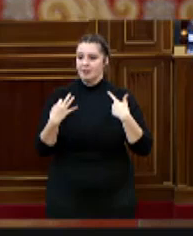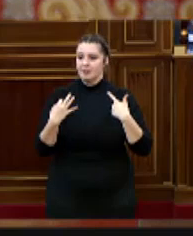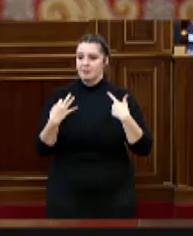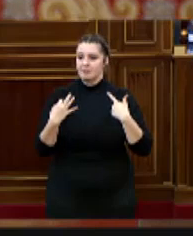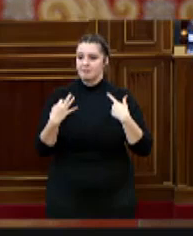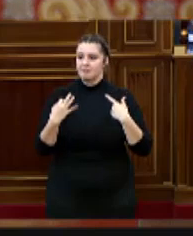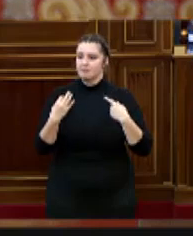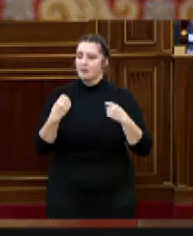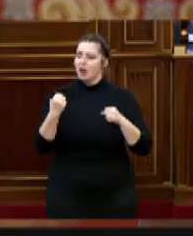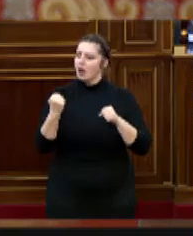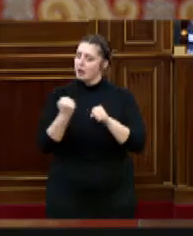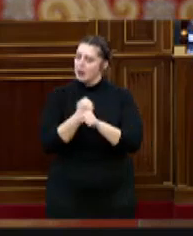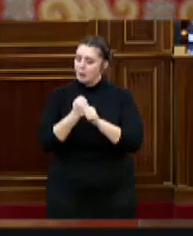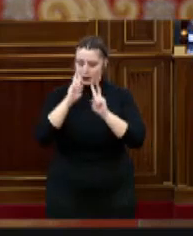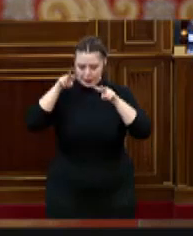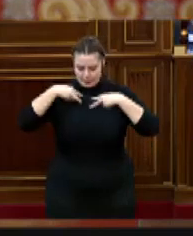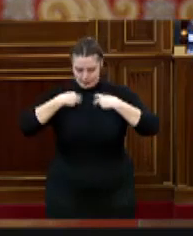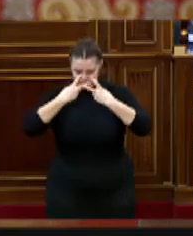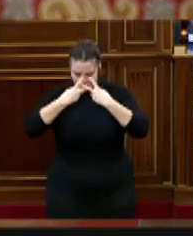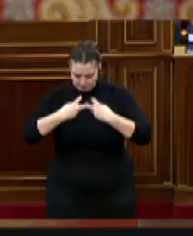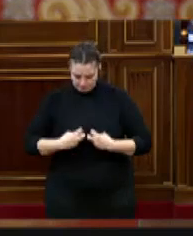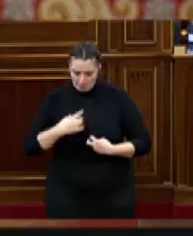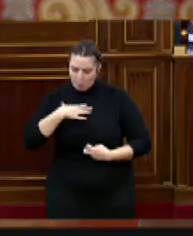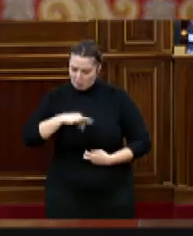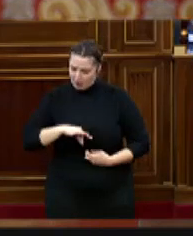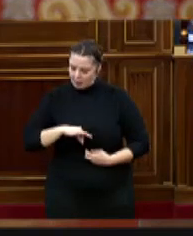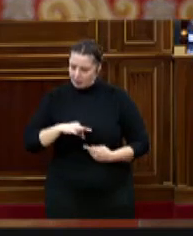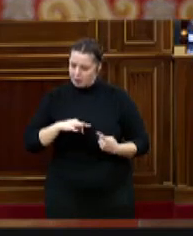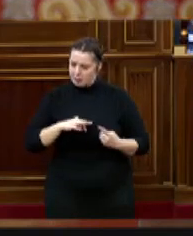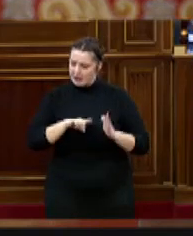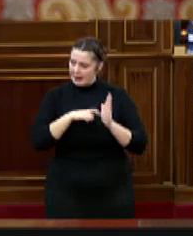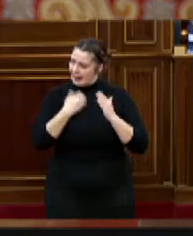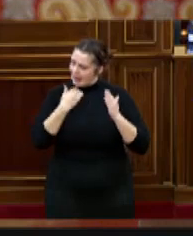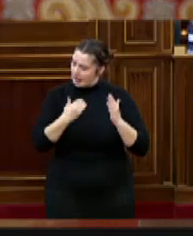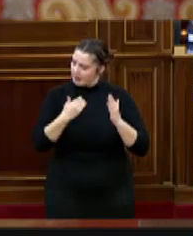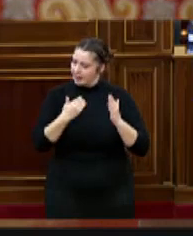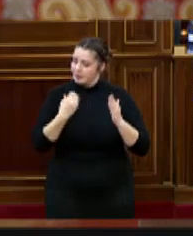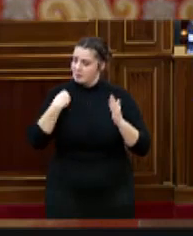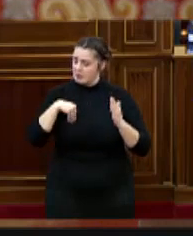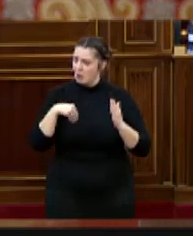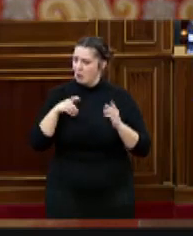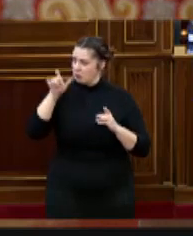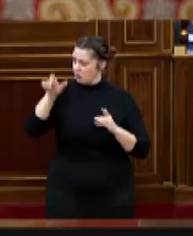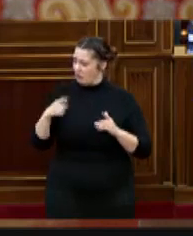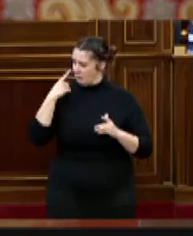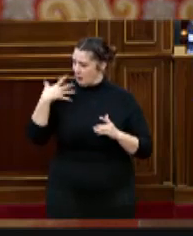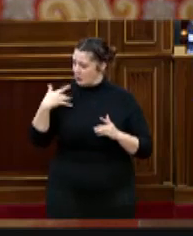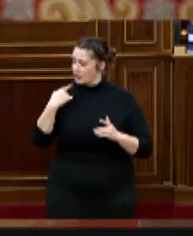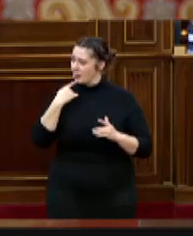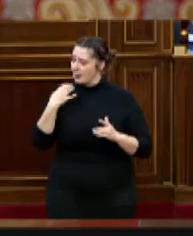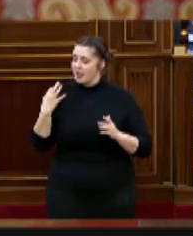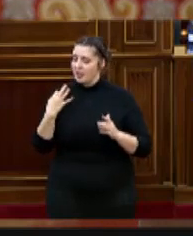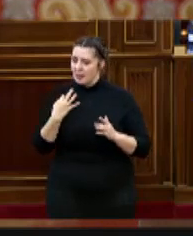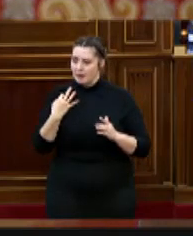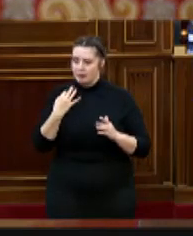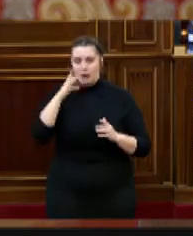una labor de introspección decía el filósofo Martín buguer que hay que distinguir entre